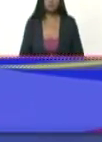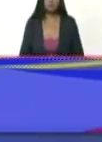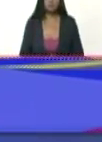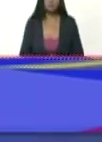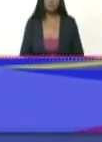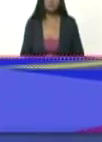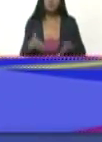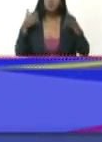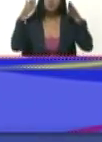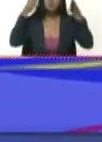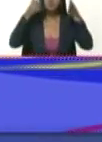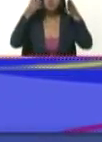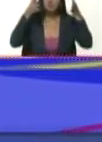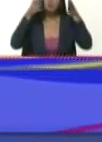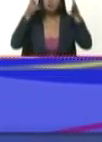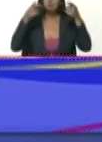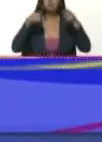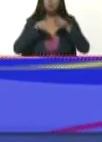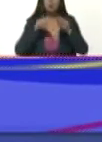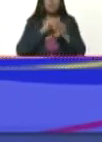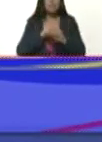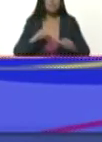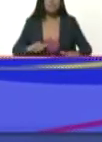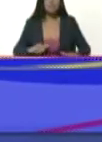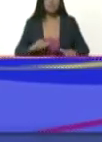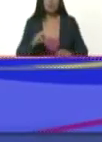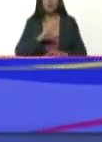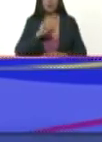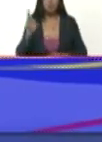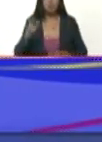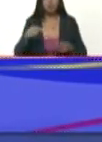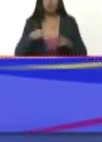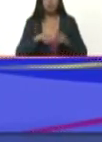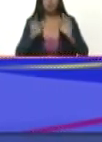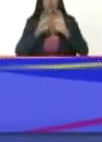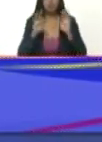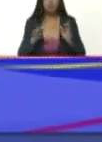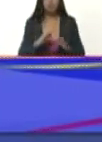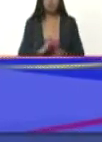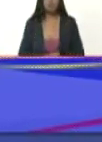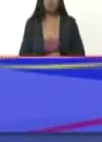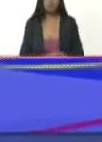Formación, ejército, república, república,